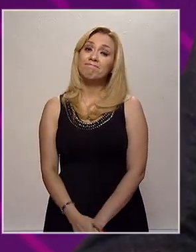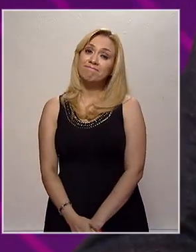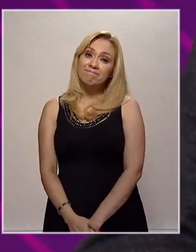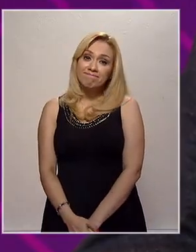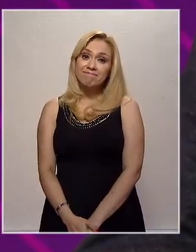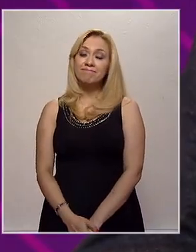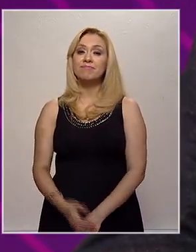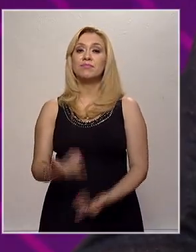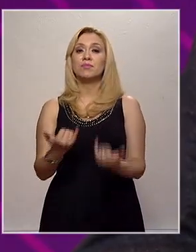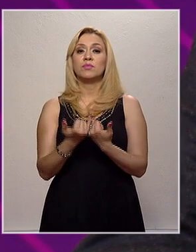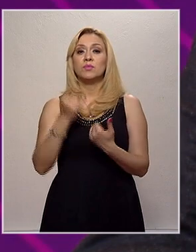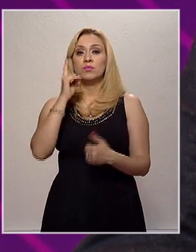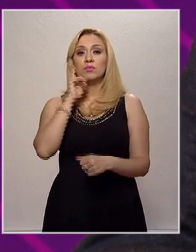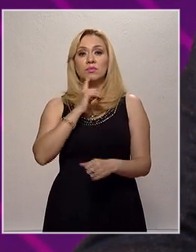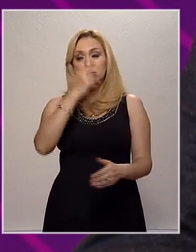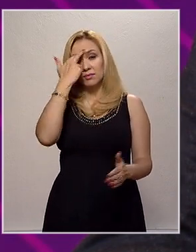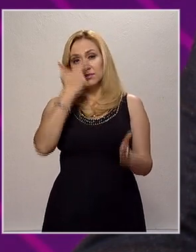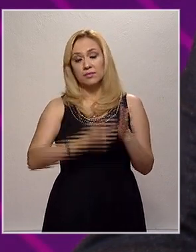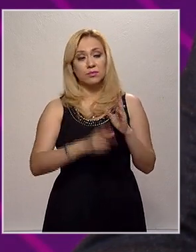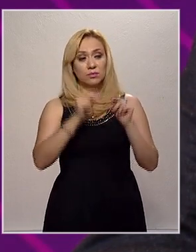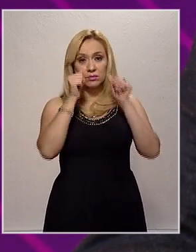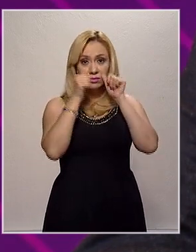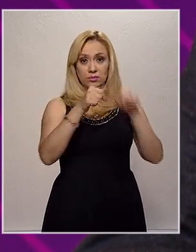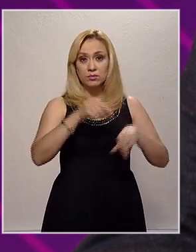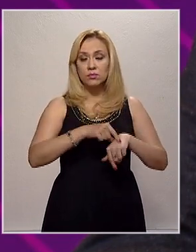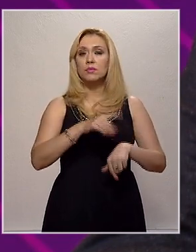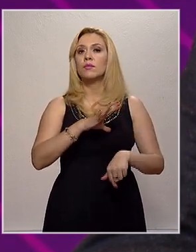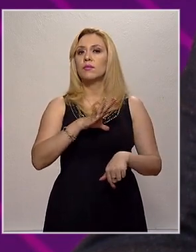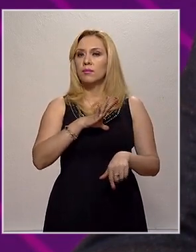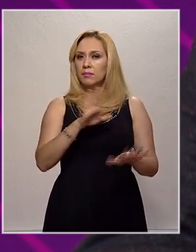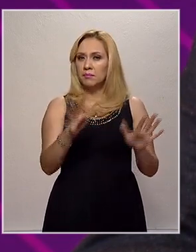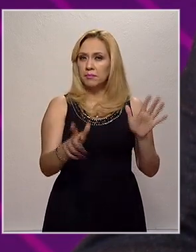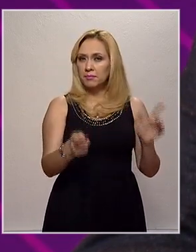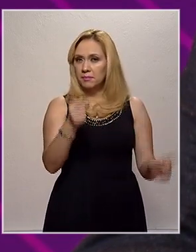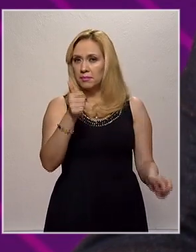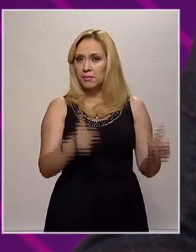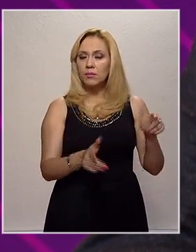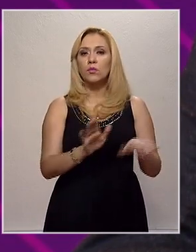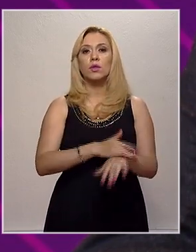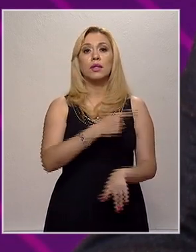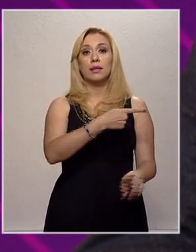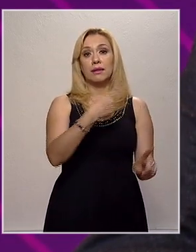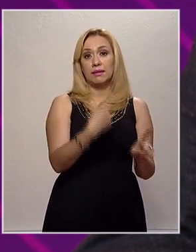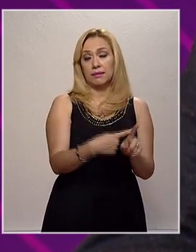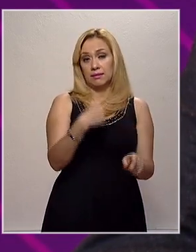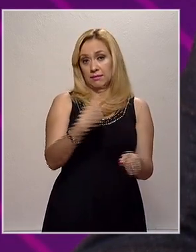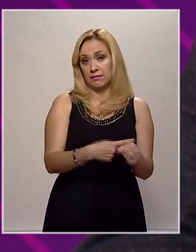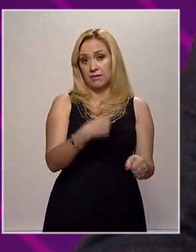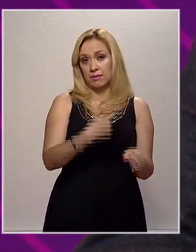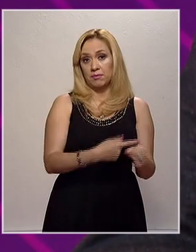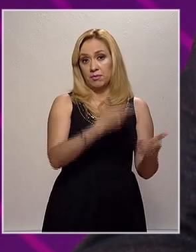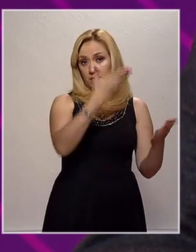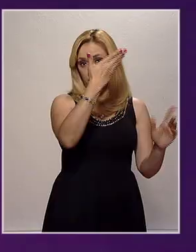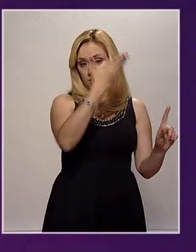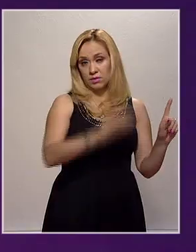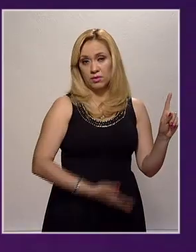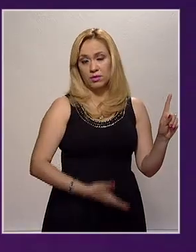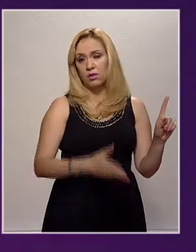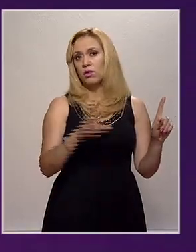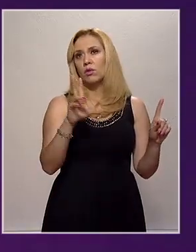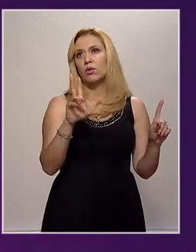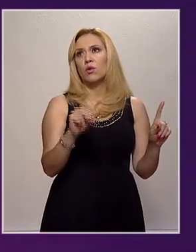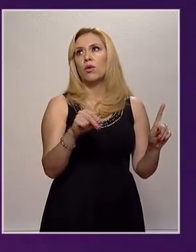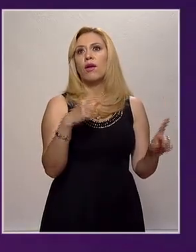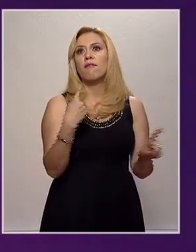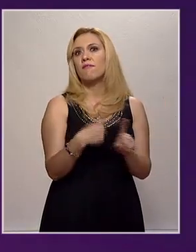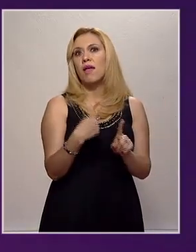obstétrica, tenemos un escenario similar, pero el punto es que el paciente al que estamos viendo no es es